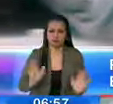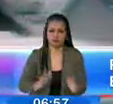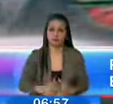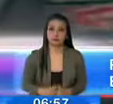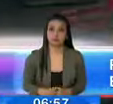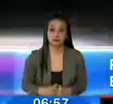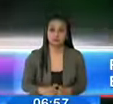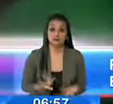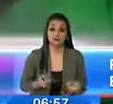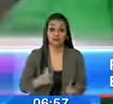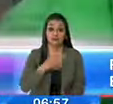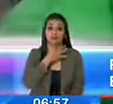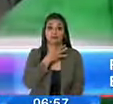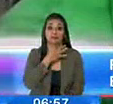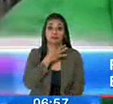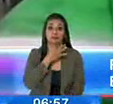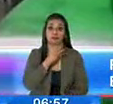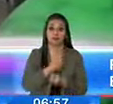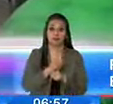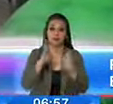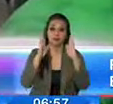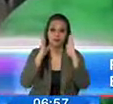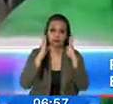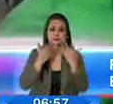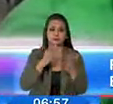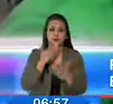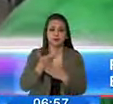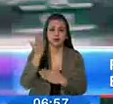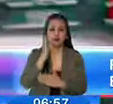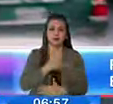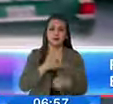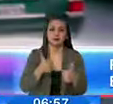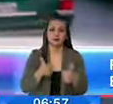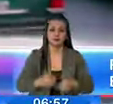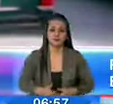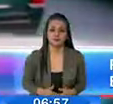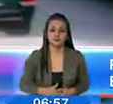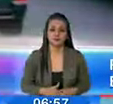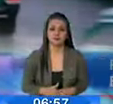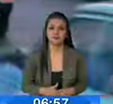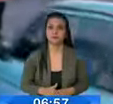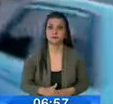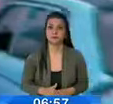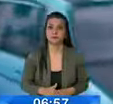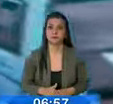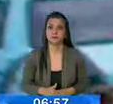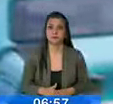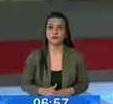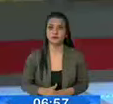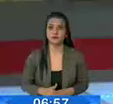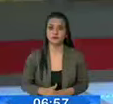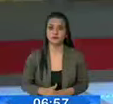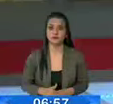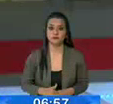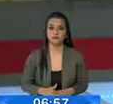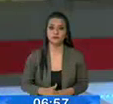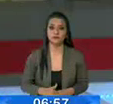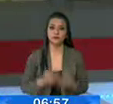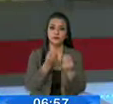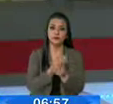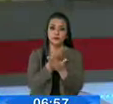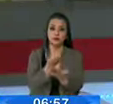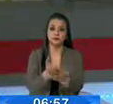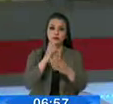mal susto. Sí, me están chequeando aquí, gracias a Dios. ¿Se siente bien? Sí. Informó Jorge Escobar. Es tiempo de contarles que un